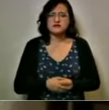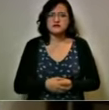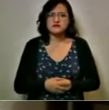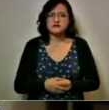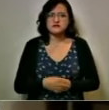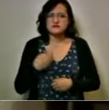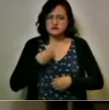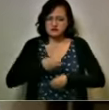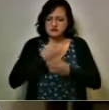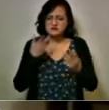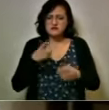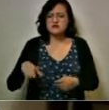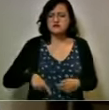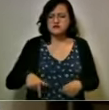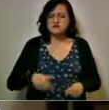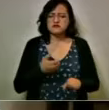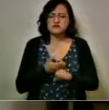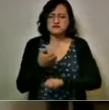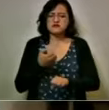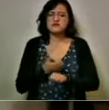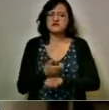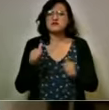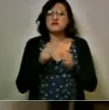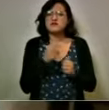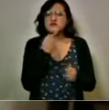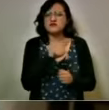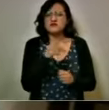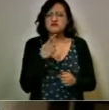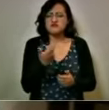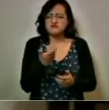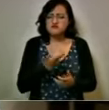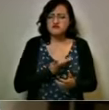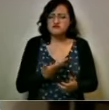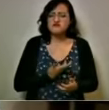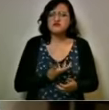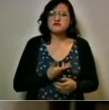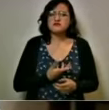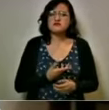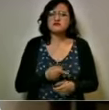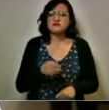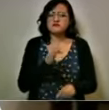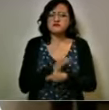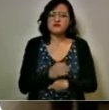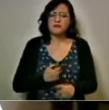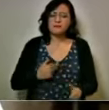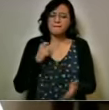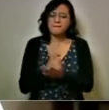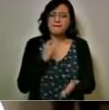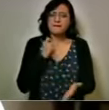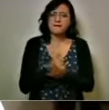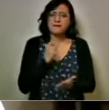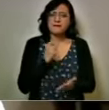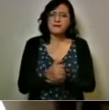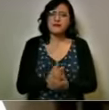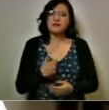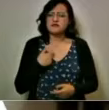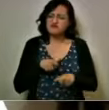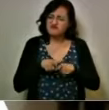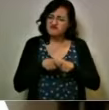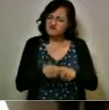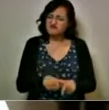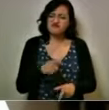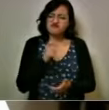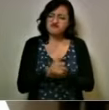Y claro que el gobierno del estado, con sus propios recursos, que es los que ha estado invirtiendo, le va a seguir